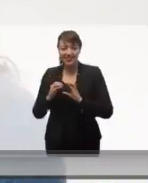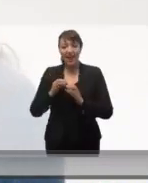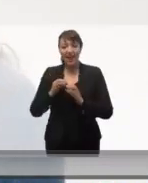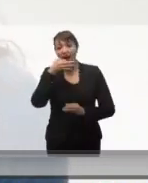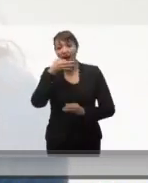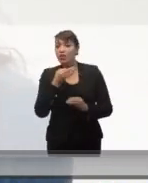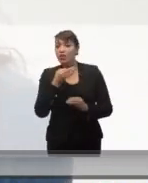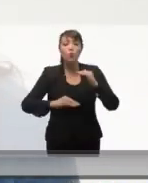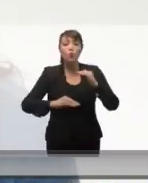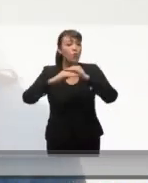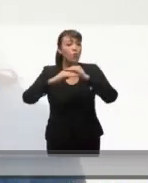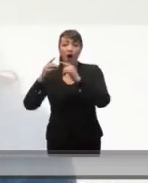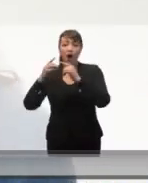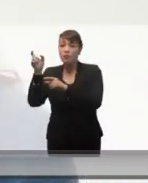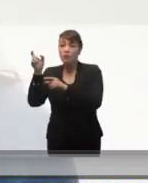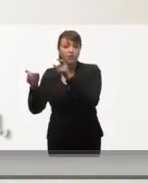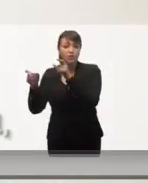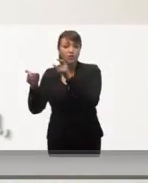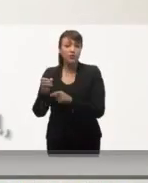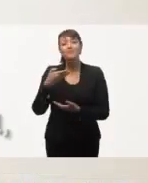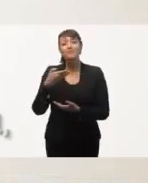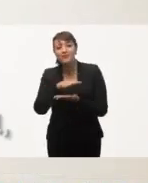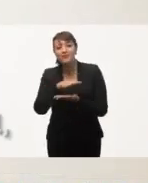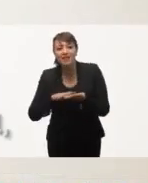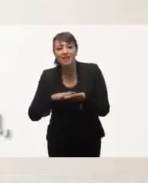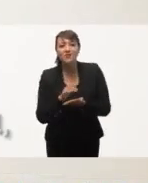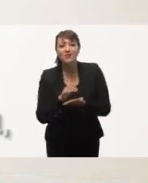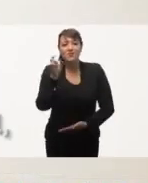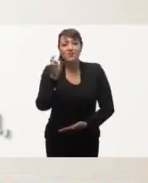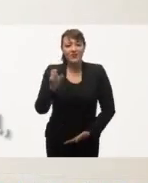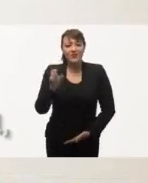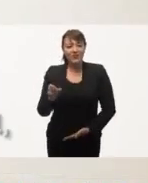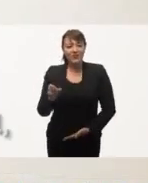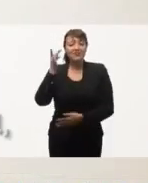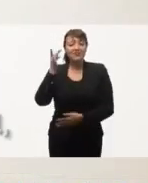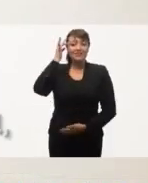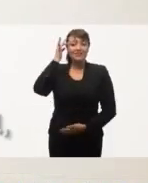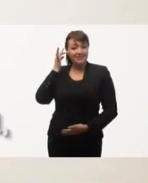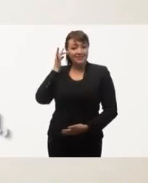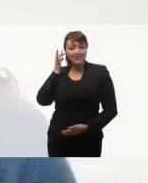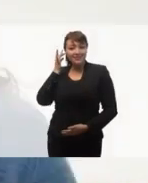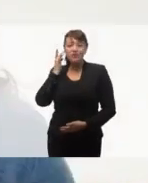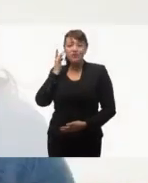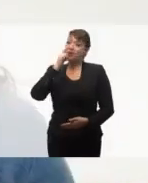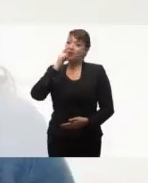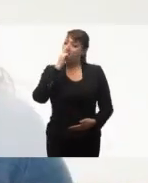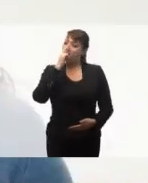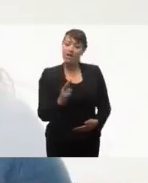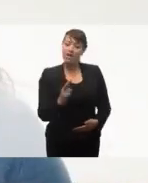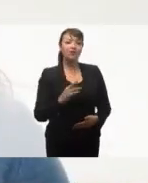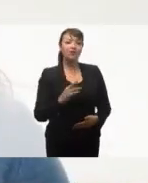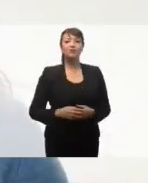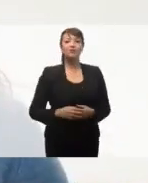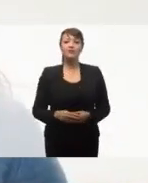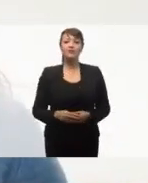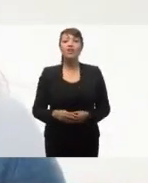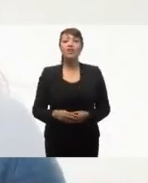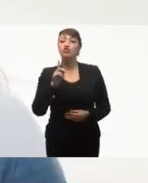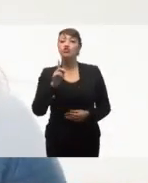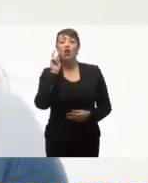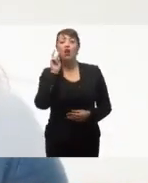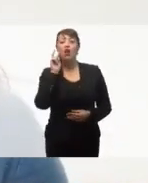igual como lo haces con cualquier otra por ejemplo si estás con una persona con discapacidad intelectual trátala con el respeto que se merece